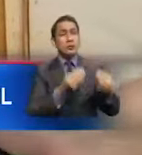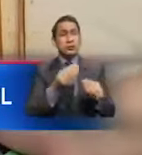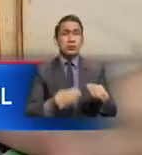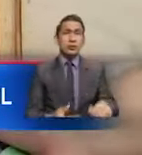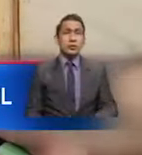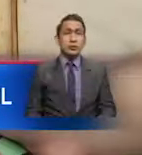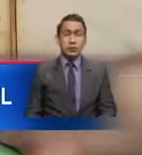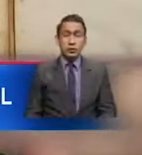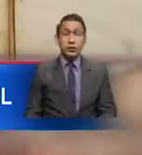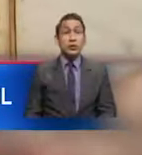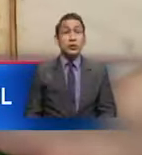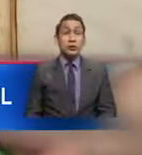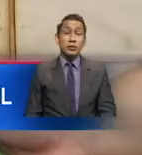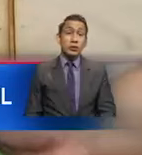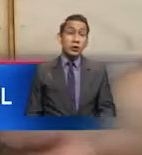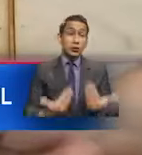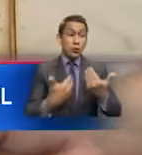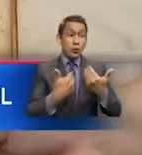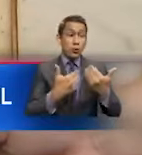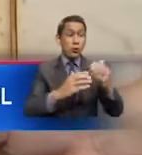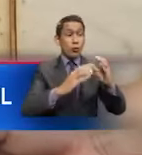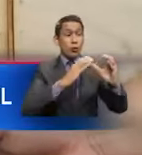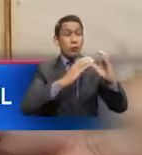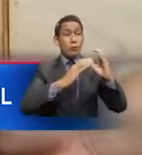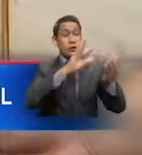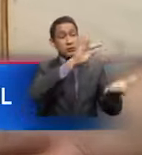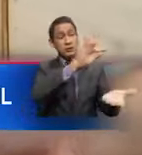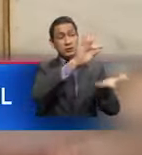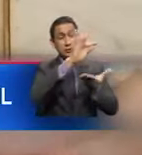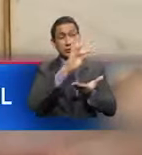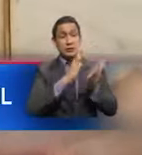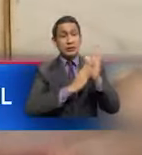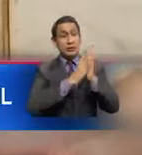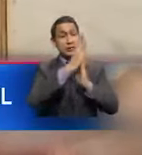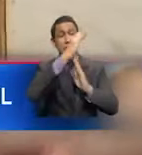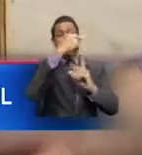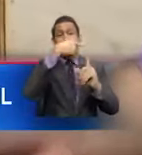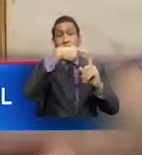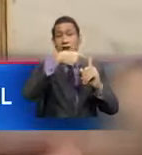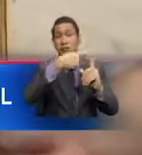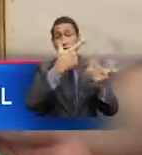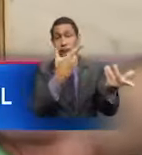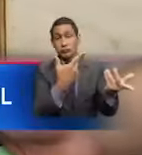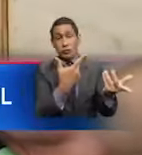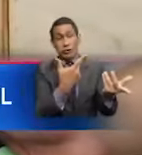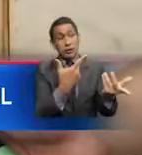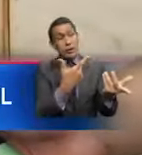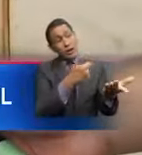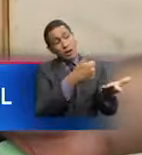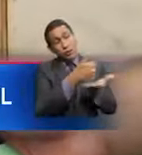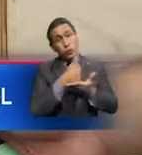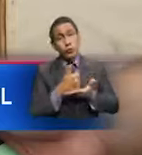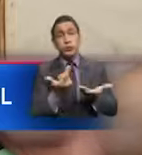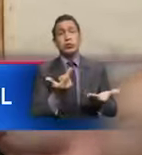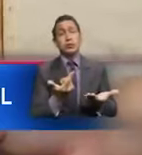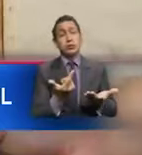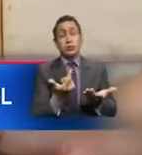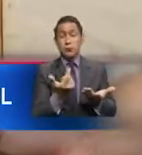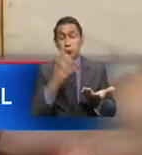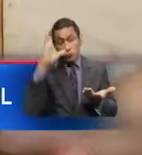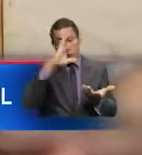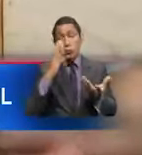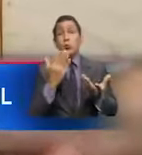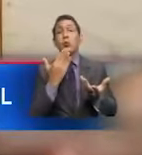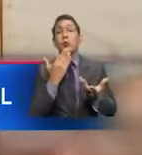hermano pastor para que me dé posada ahí, pues. Que me deje dormir ahí, hasta ver qué solución se da aquí, pues, a ver qué se